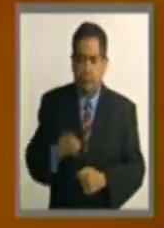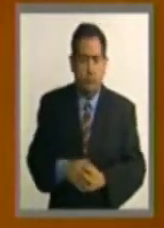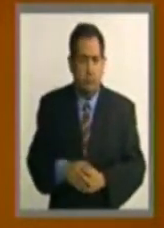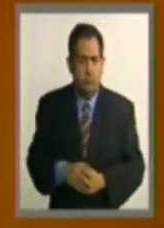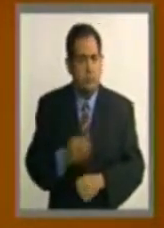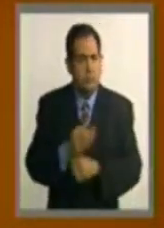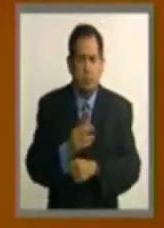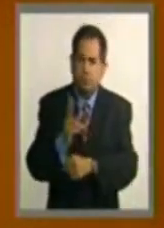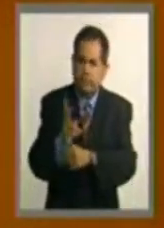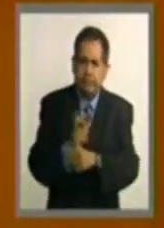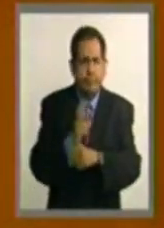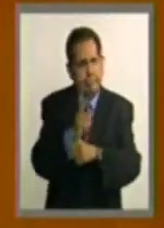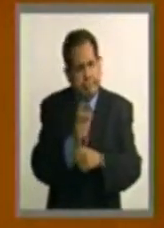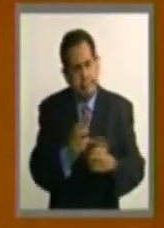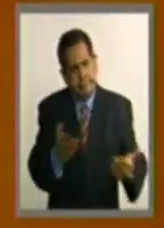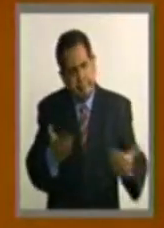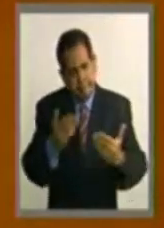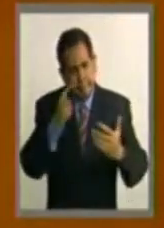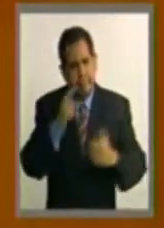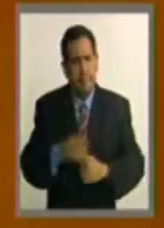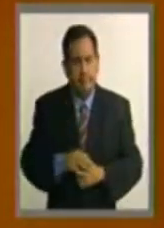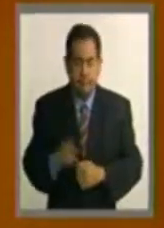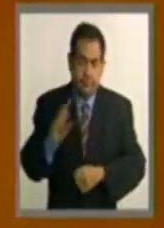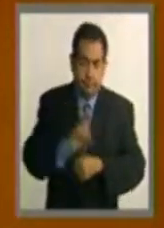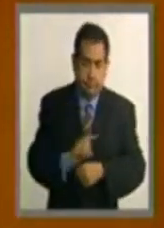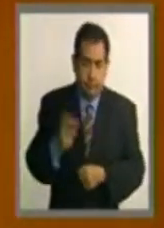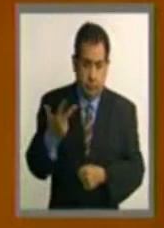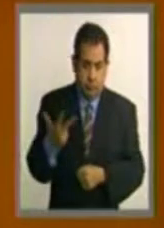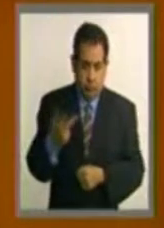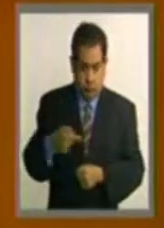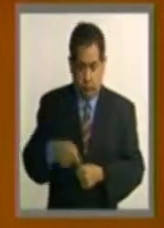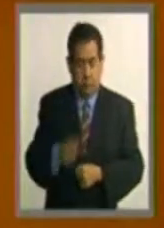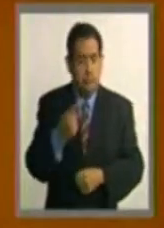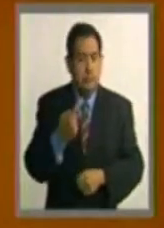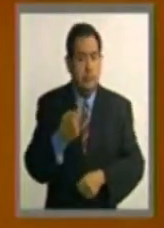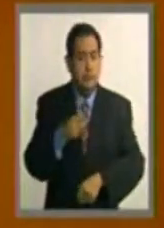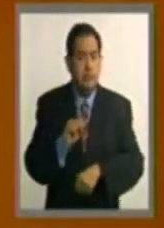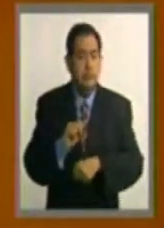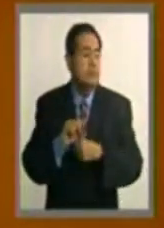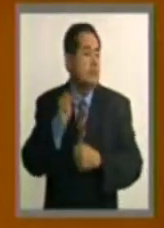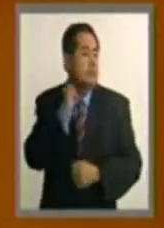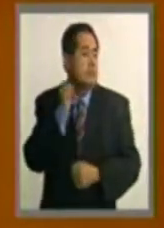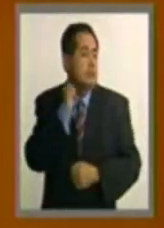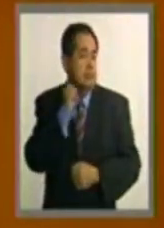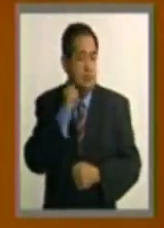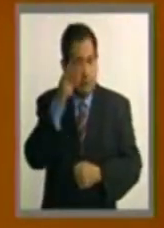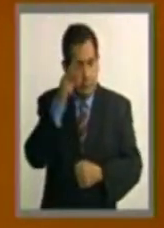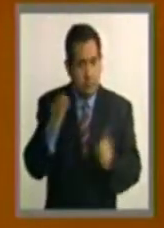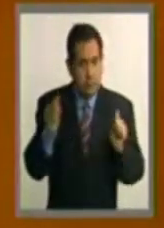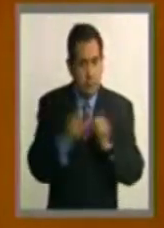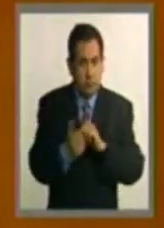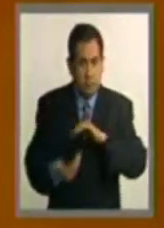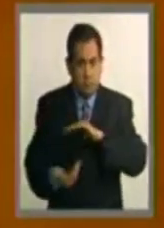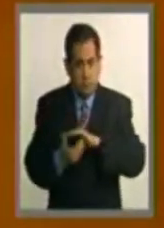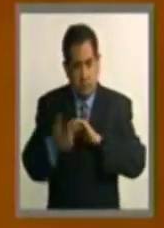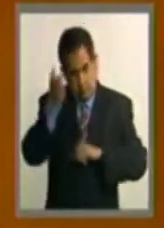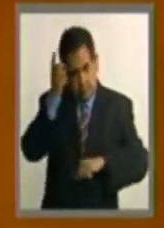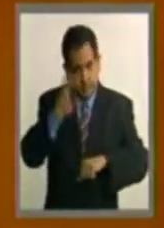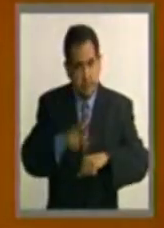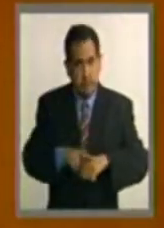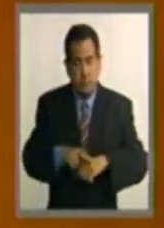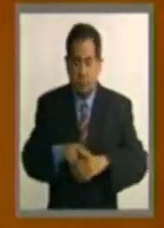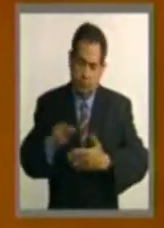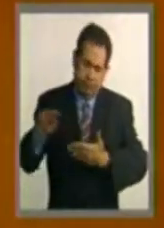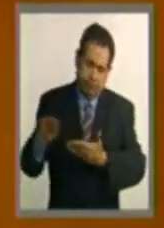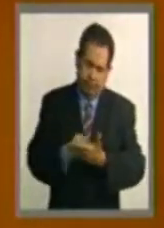de invitaciones. El día 8, este Senado de la República, a través de la mesa directiva,